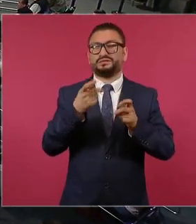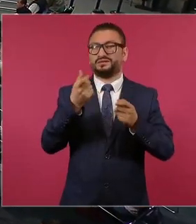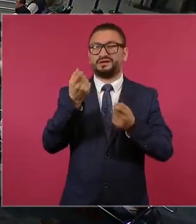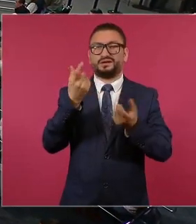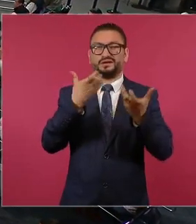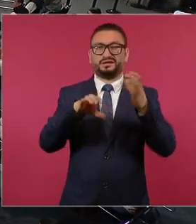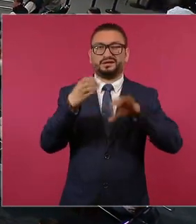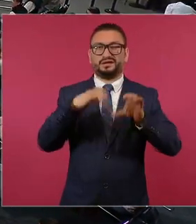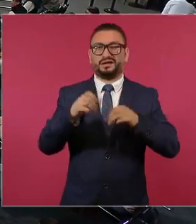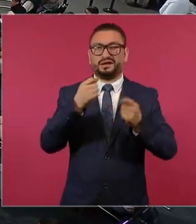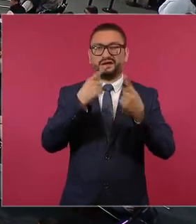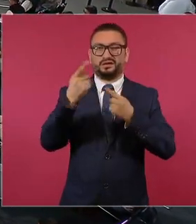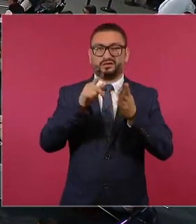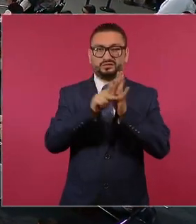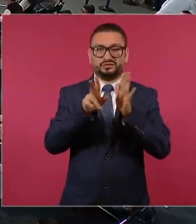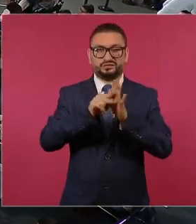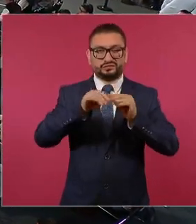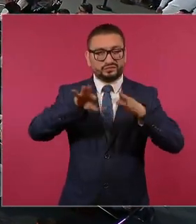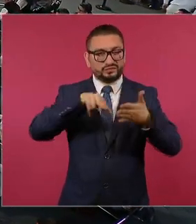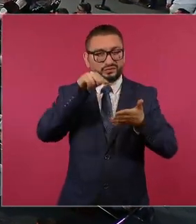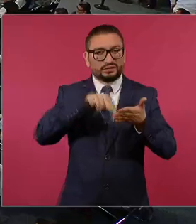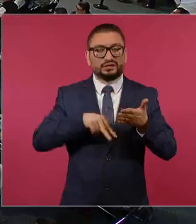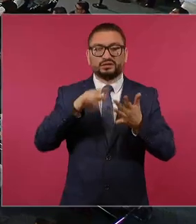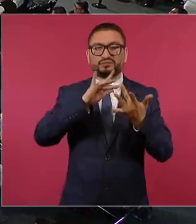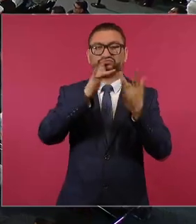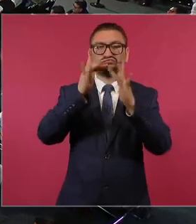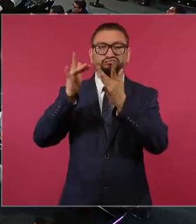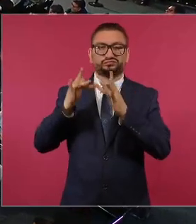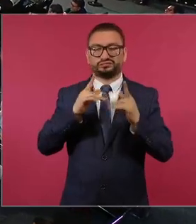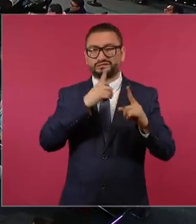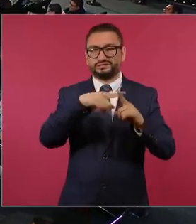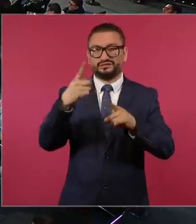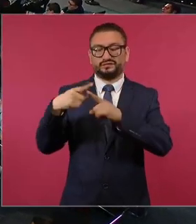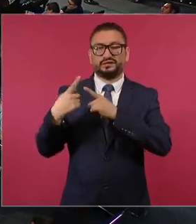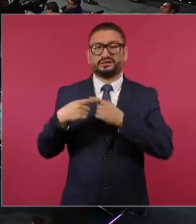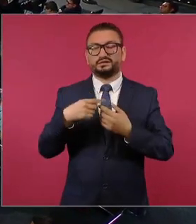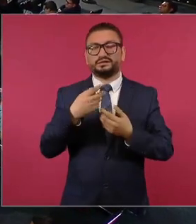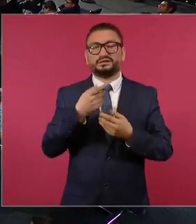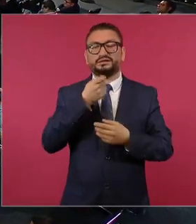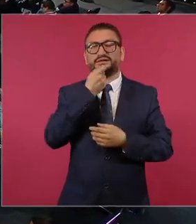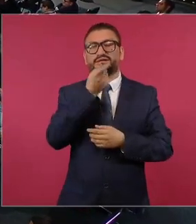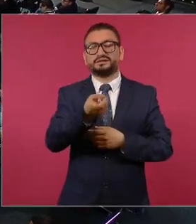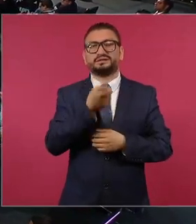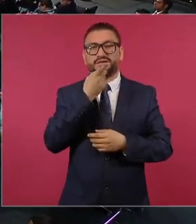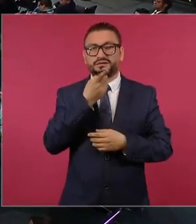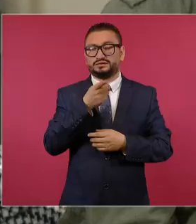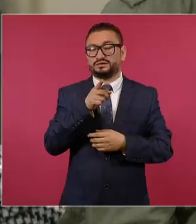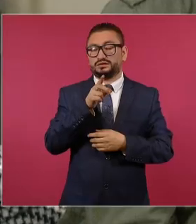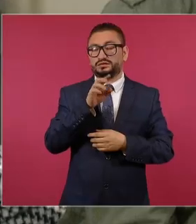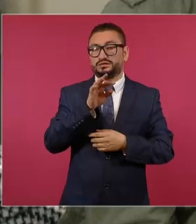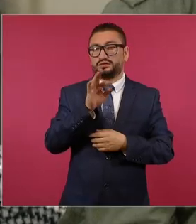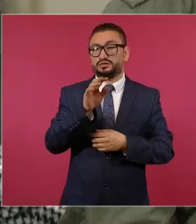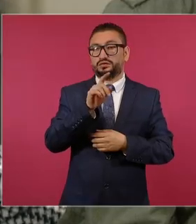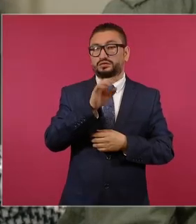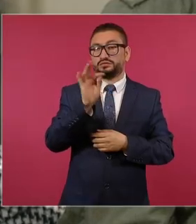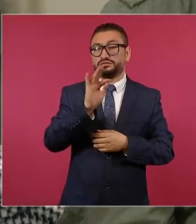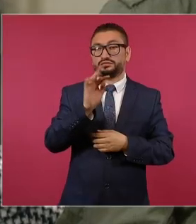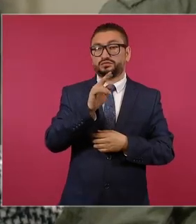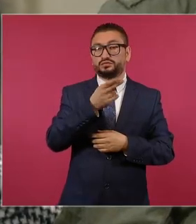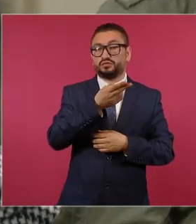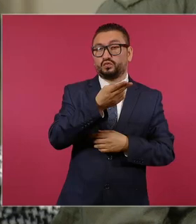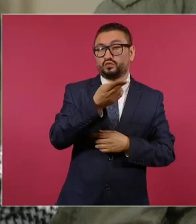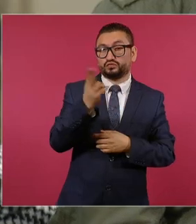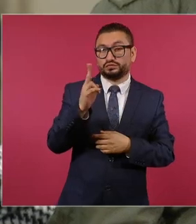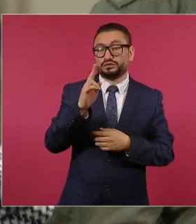están diciendo algunos articulistas y personas en redes sociales, en donde se cuestionan si usted